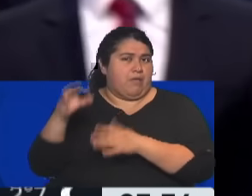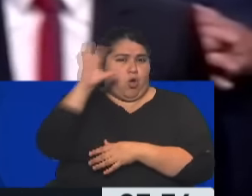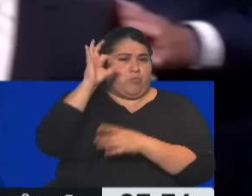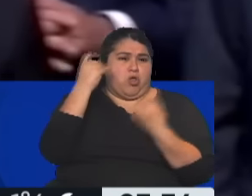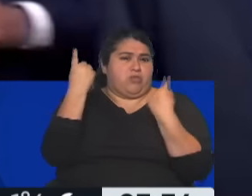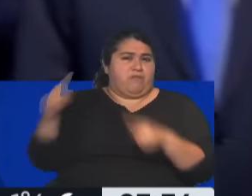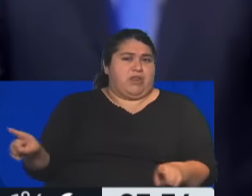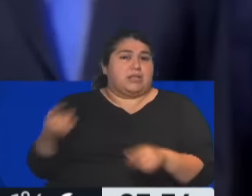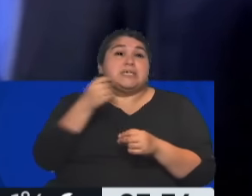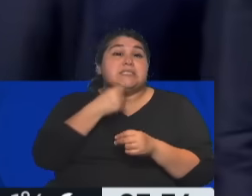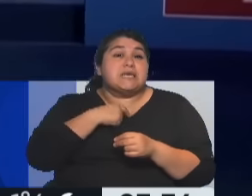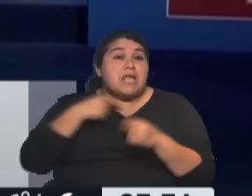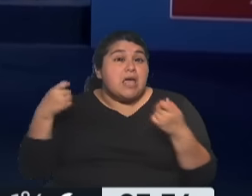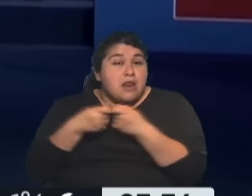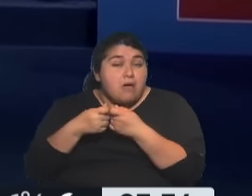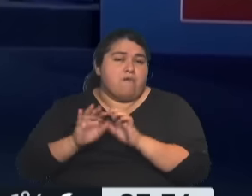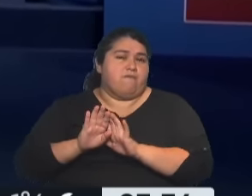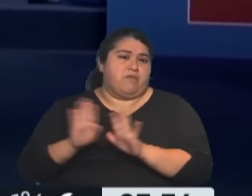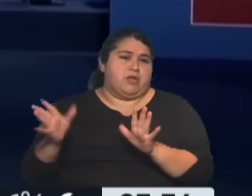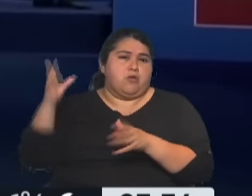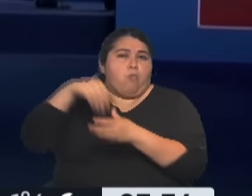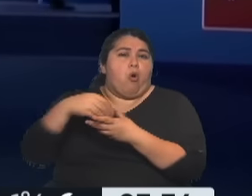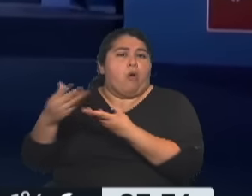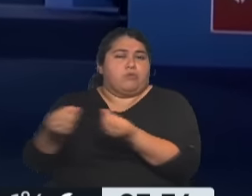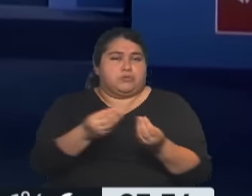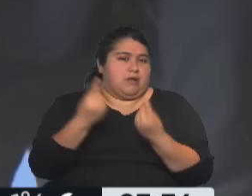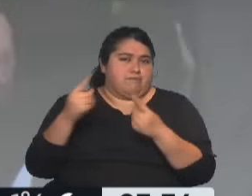quieren sumar voluntades a su causa.